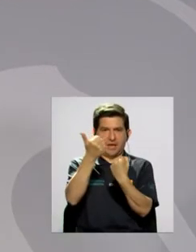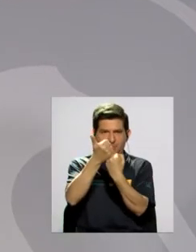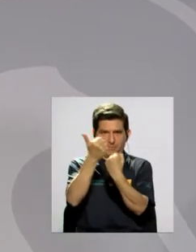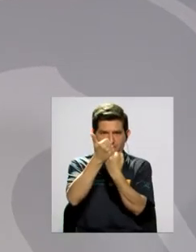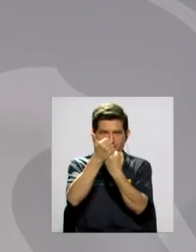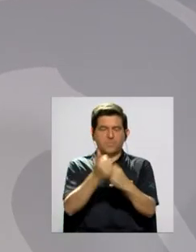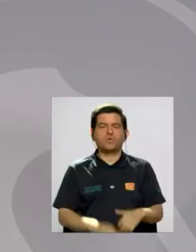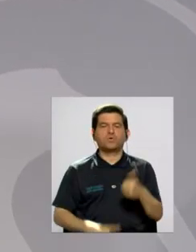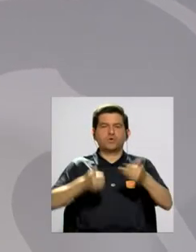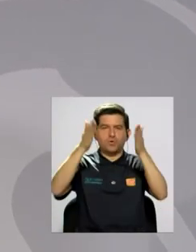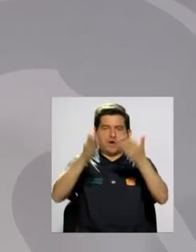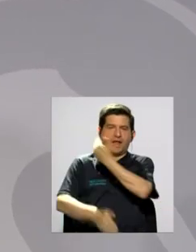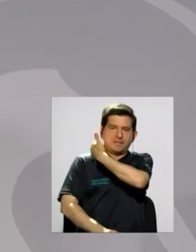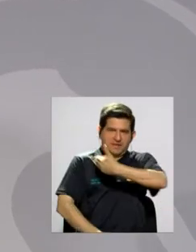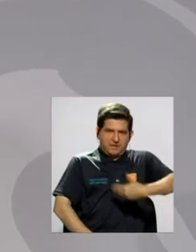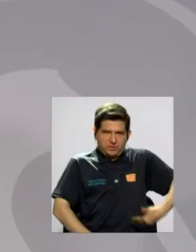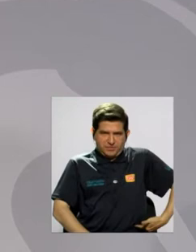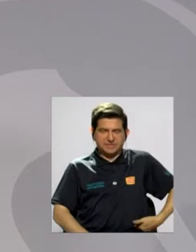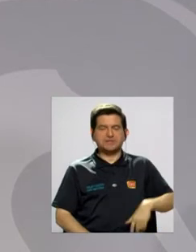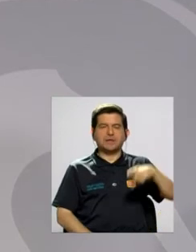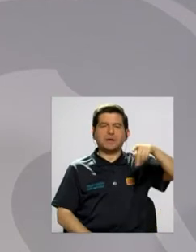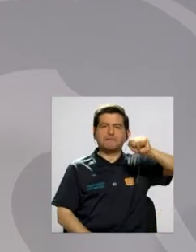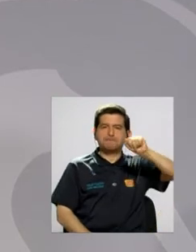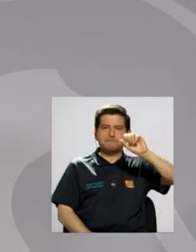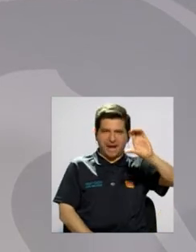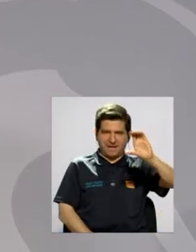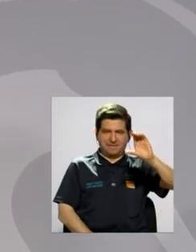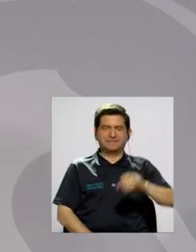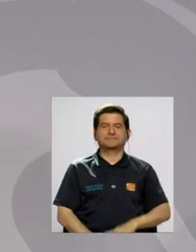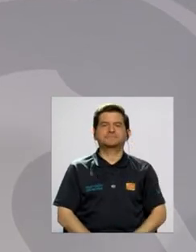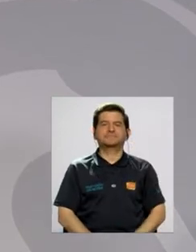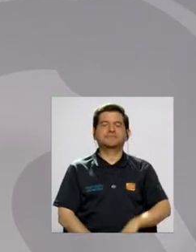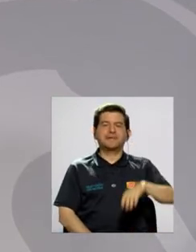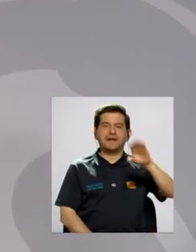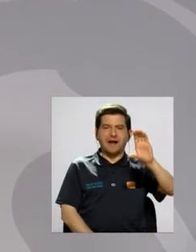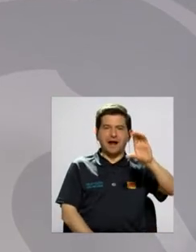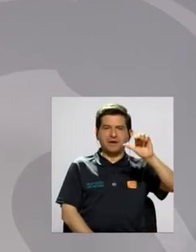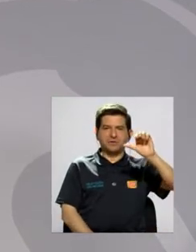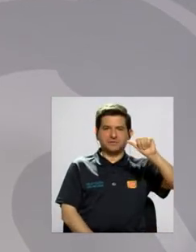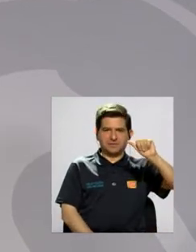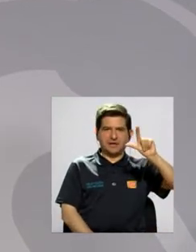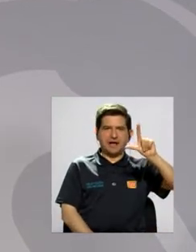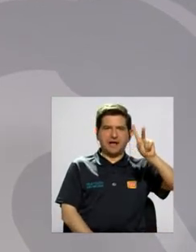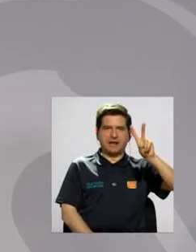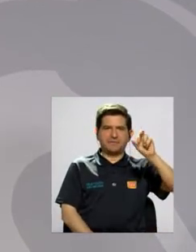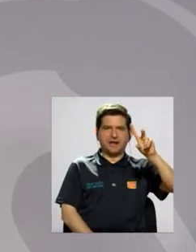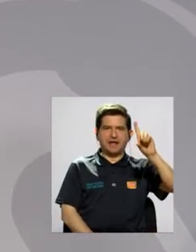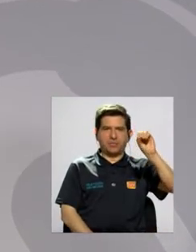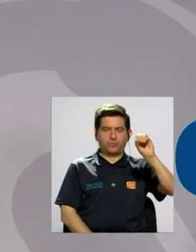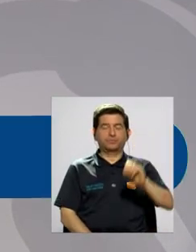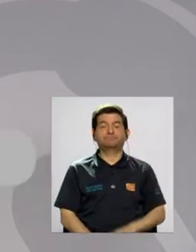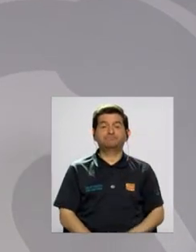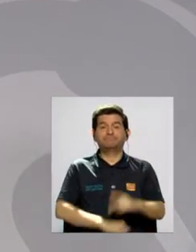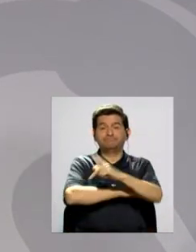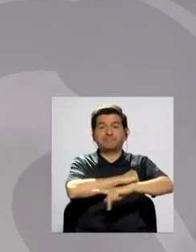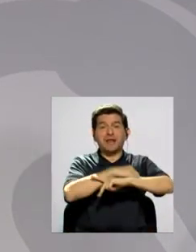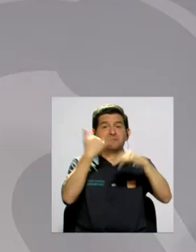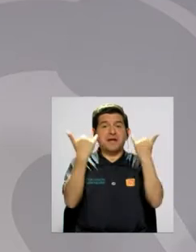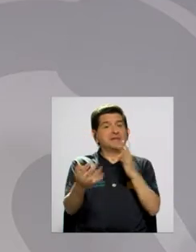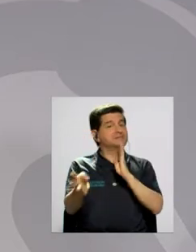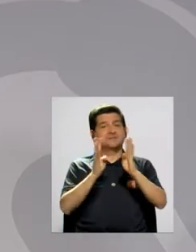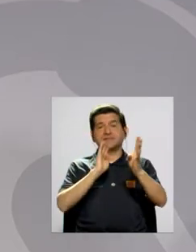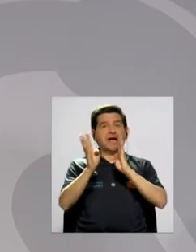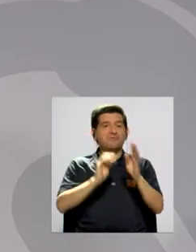del candidato presidencial del Partido Acción Ciudadana, Carlos Alvarado. El país habló, doña Marcia y